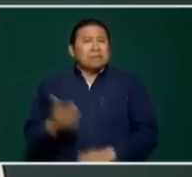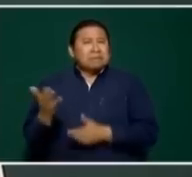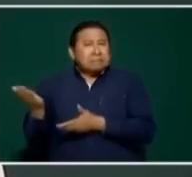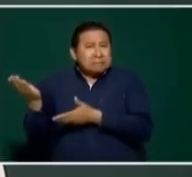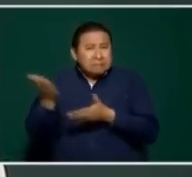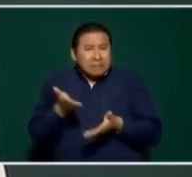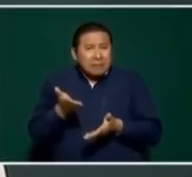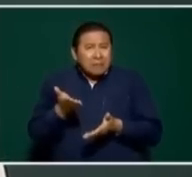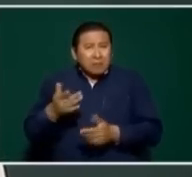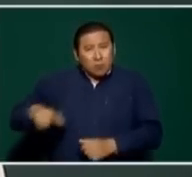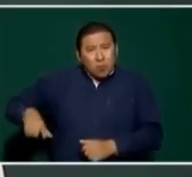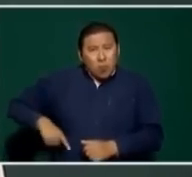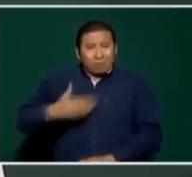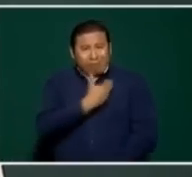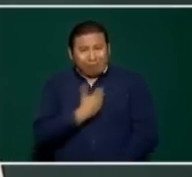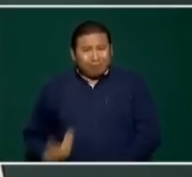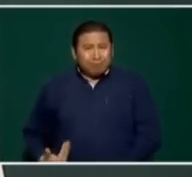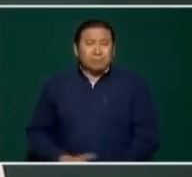llegando al gobierno,